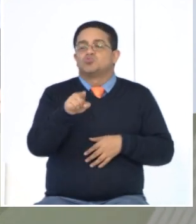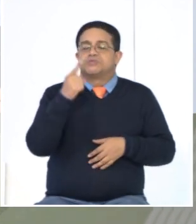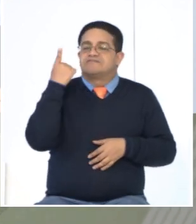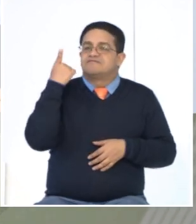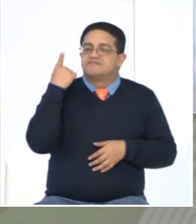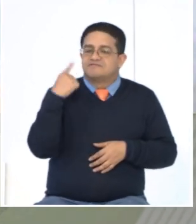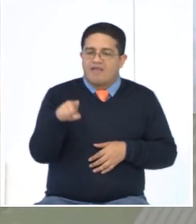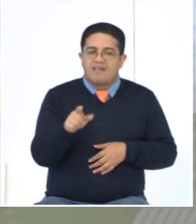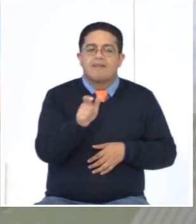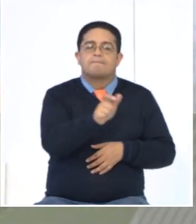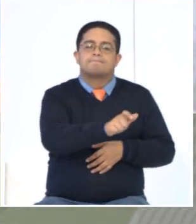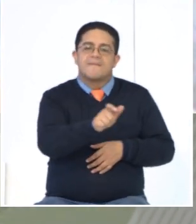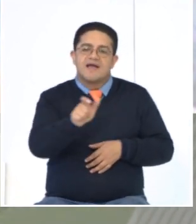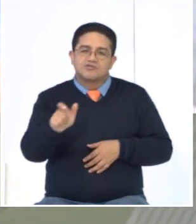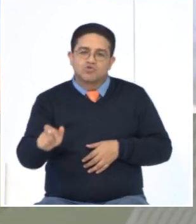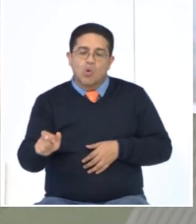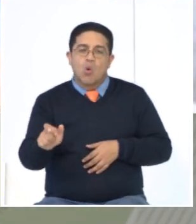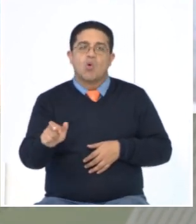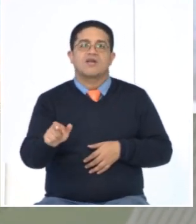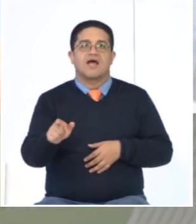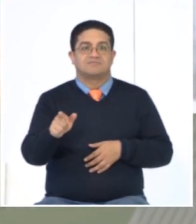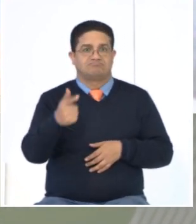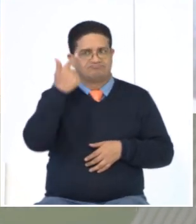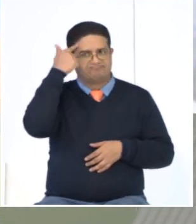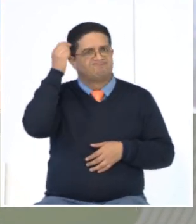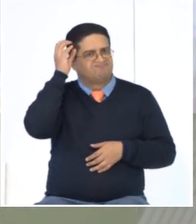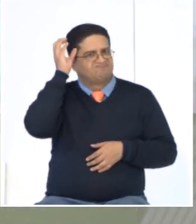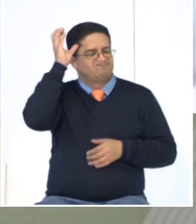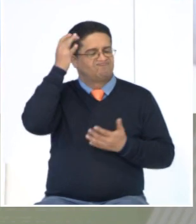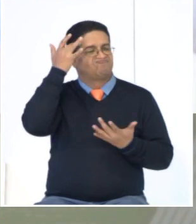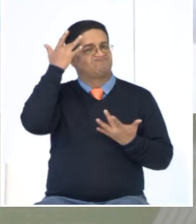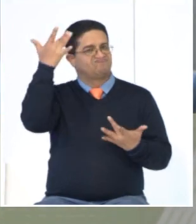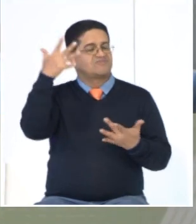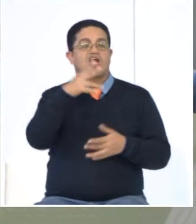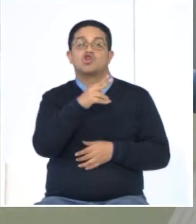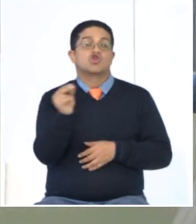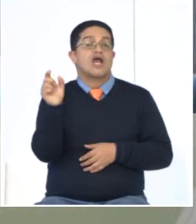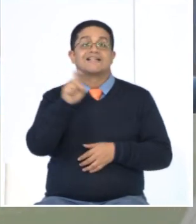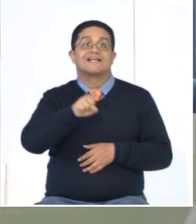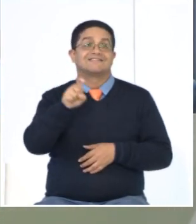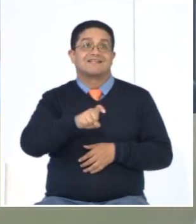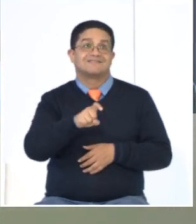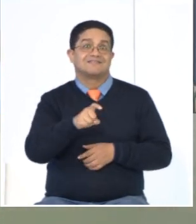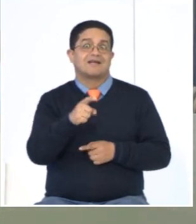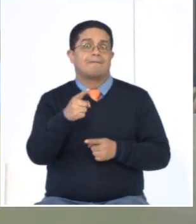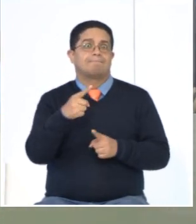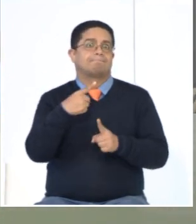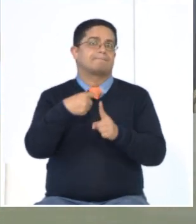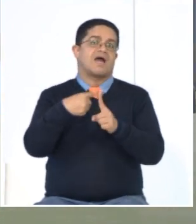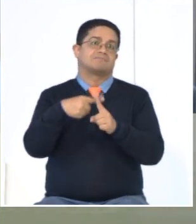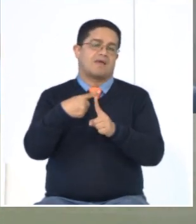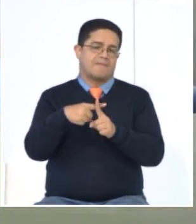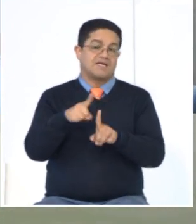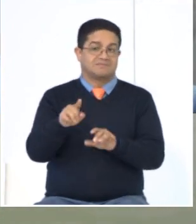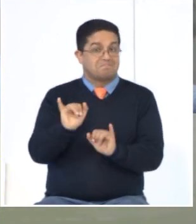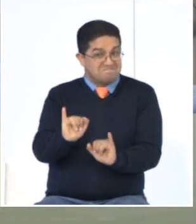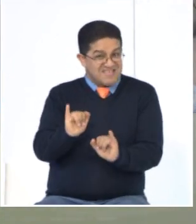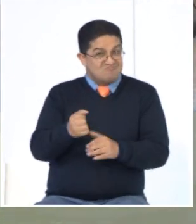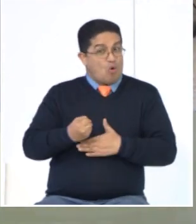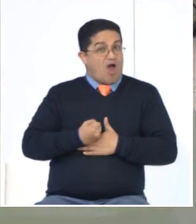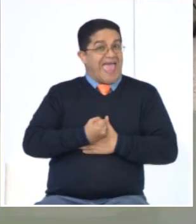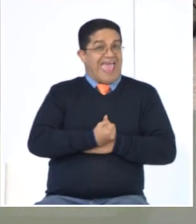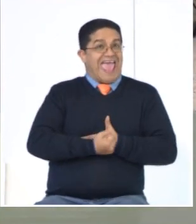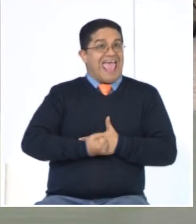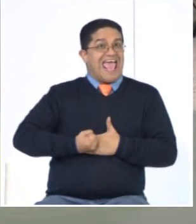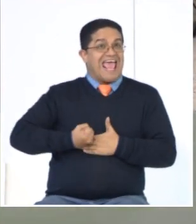el personal y el servicio que esté capacitado en eso, no necesitas ir a más estudios. Con la misma ecografía,